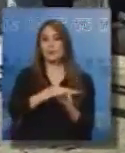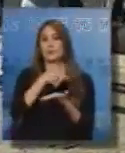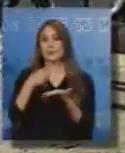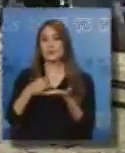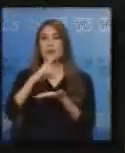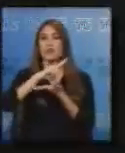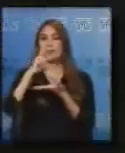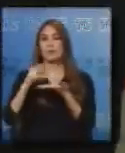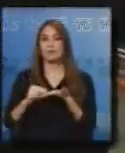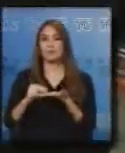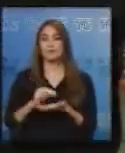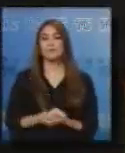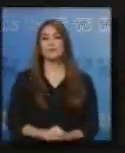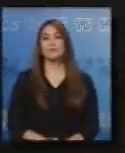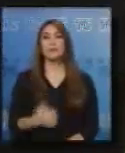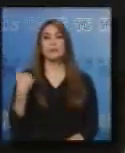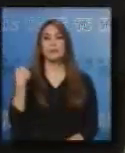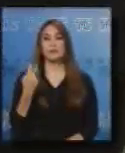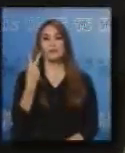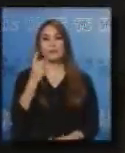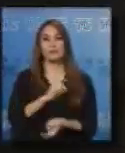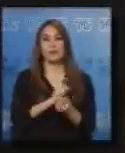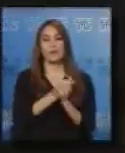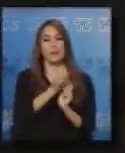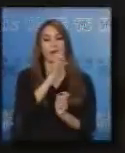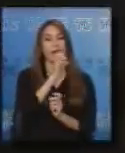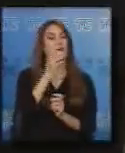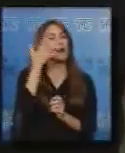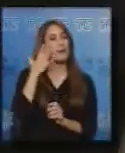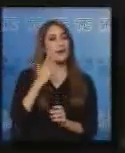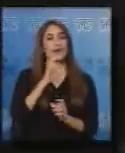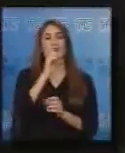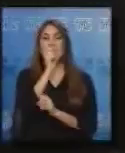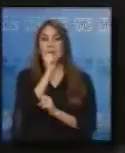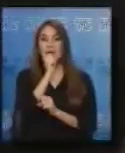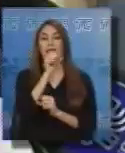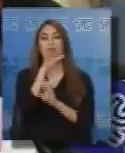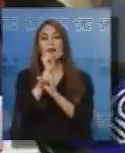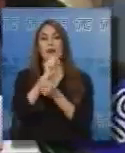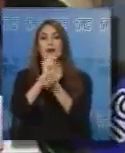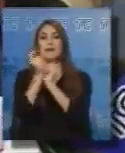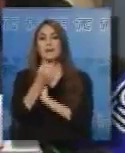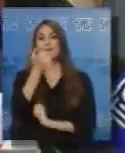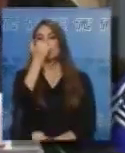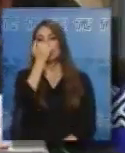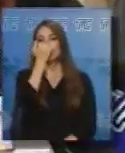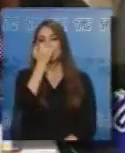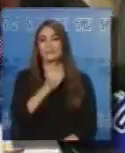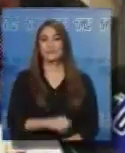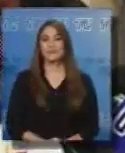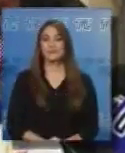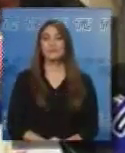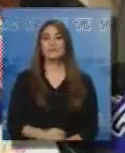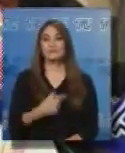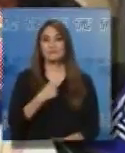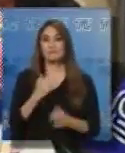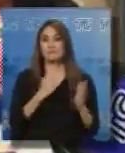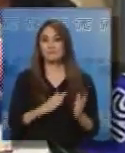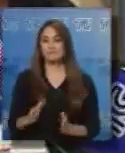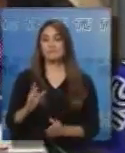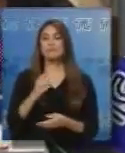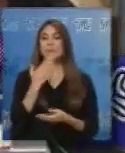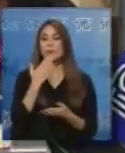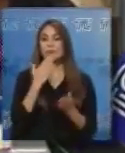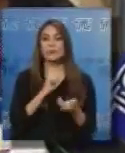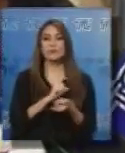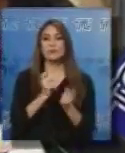y Napo. Se declararon dos cambios de alerta, de amarilla a naranja y de naranja a roja. Vamos a poder probar los planes que